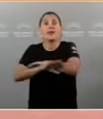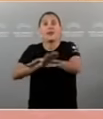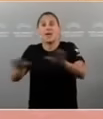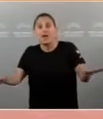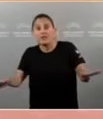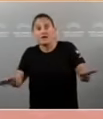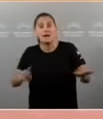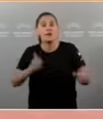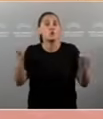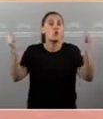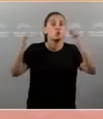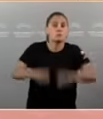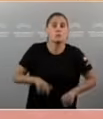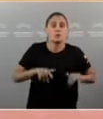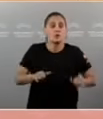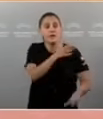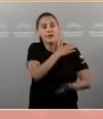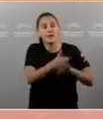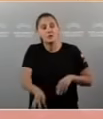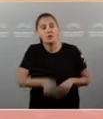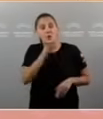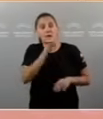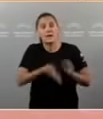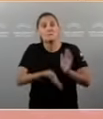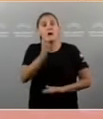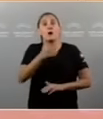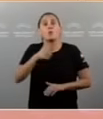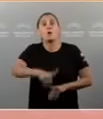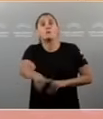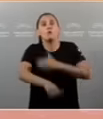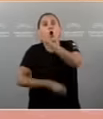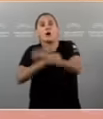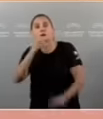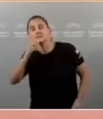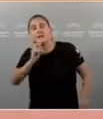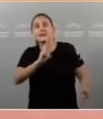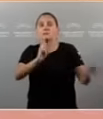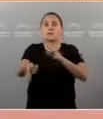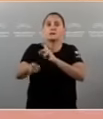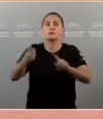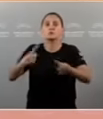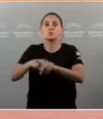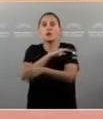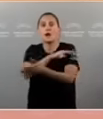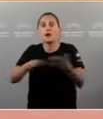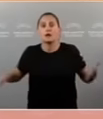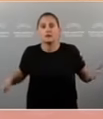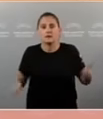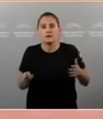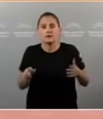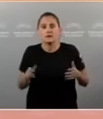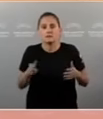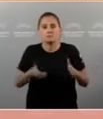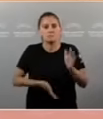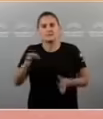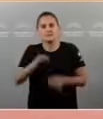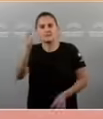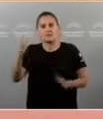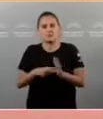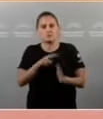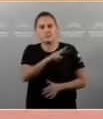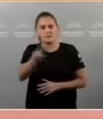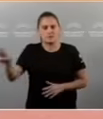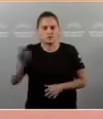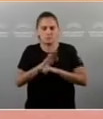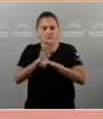nada, que non se aprobara nada e que cando ían facelo. A resposta da Xunta que era inminente. A